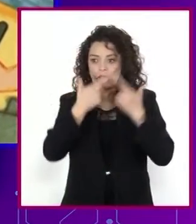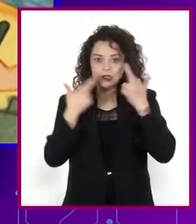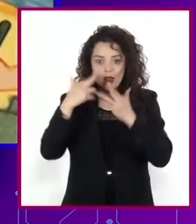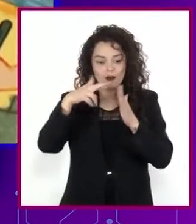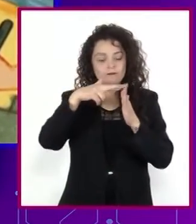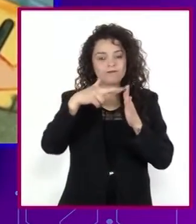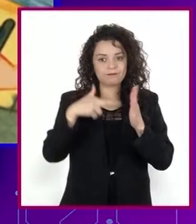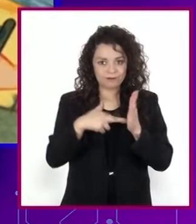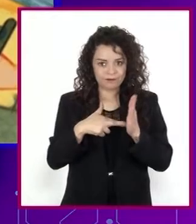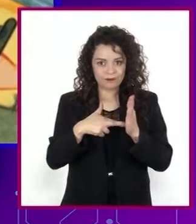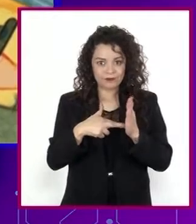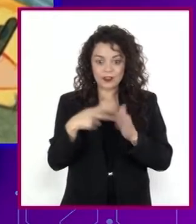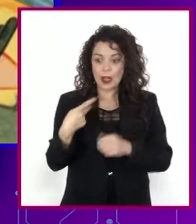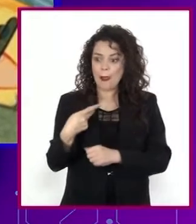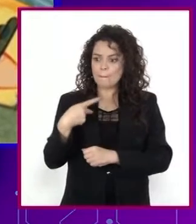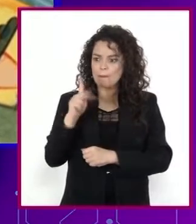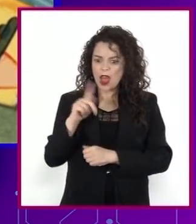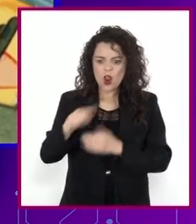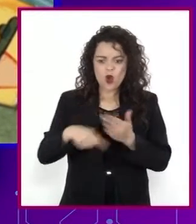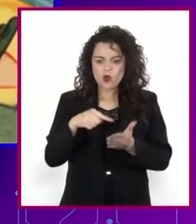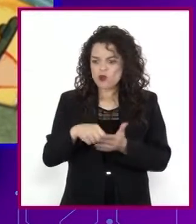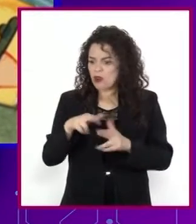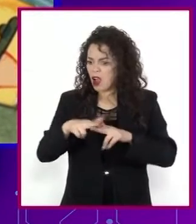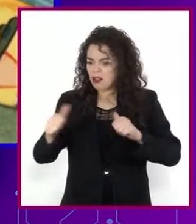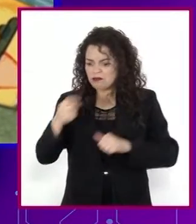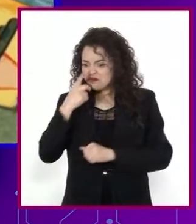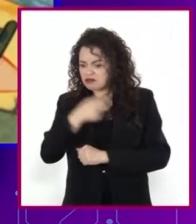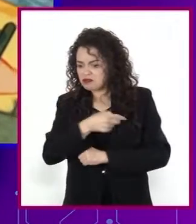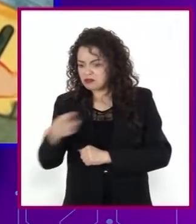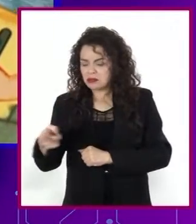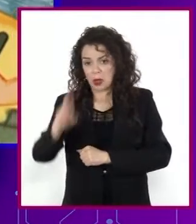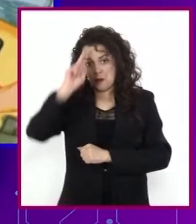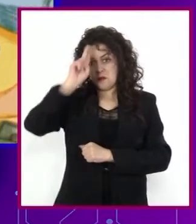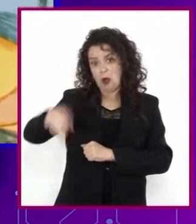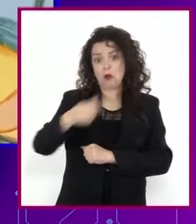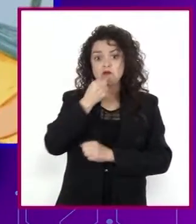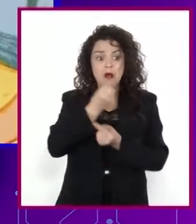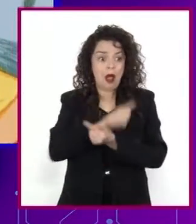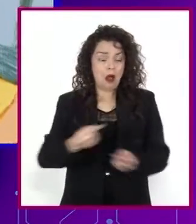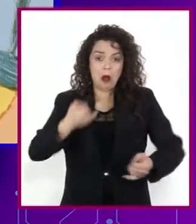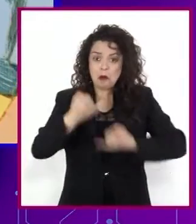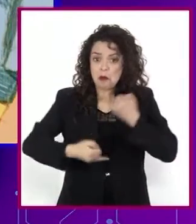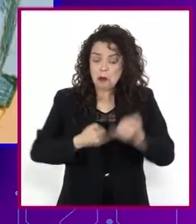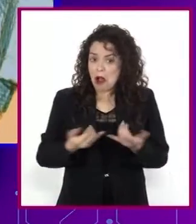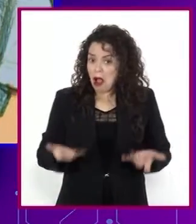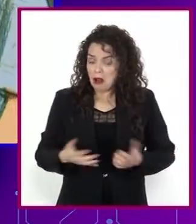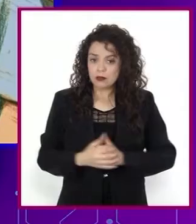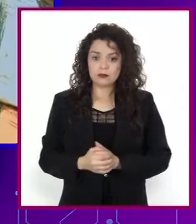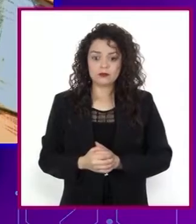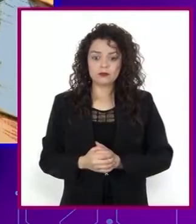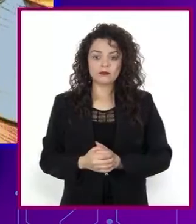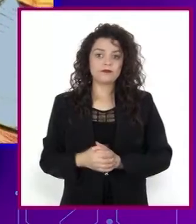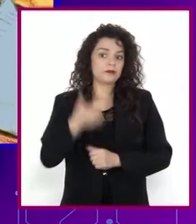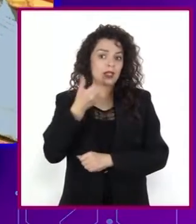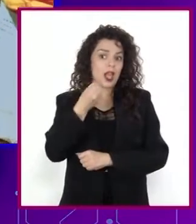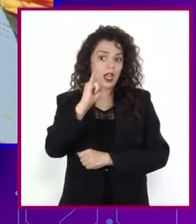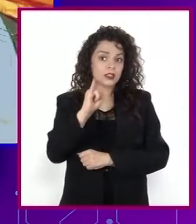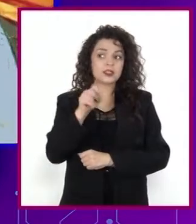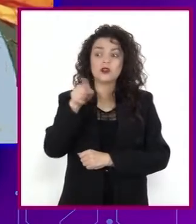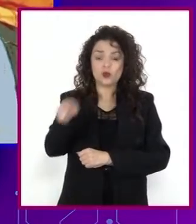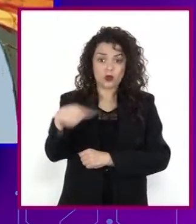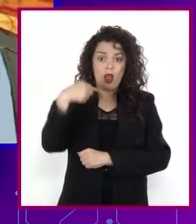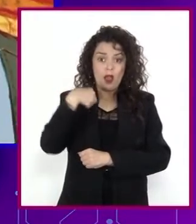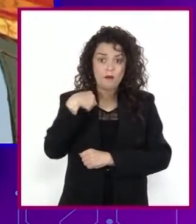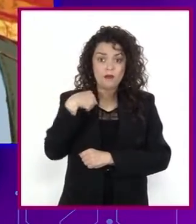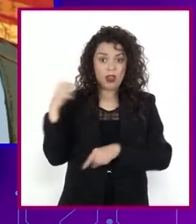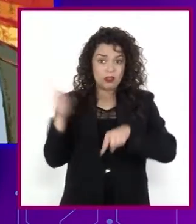en ningún lugar dice que las niñas no podamos jugar, dijo. Así que no pueden dejarme afuera.